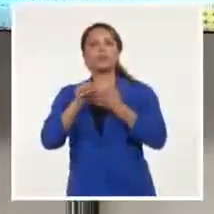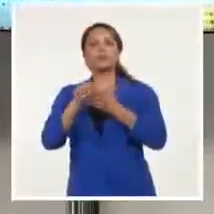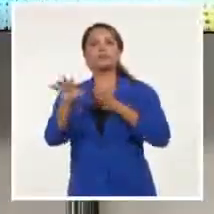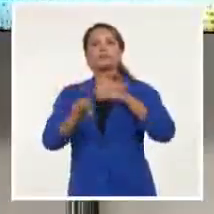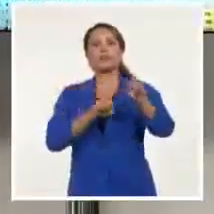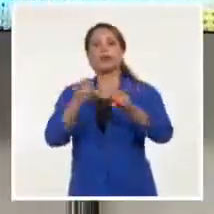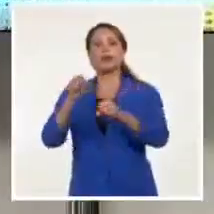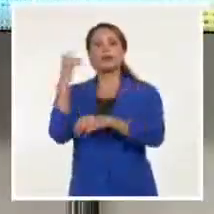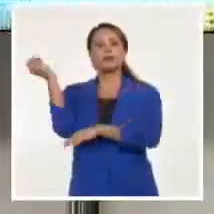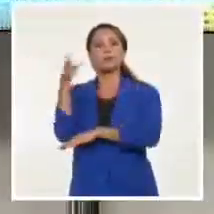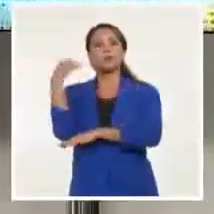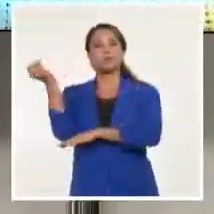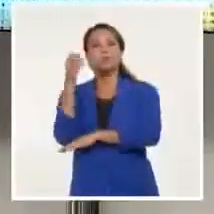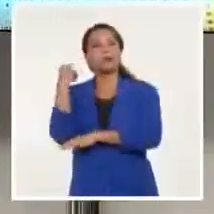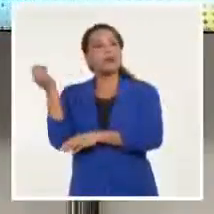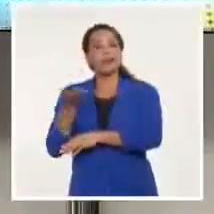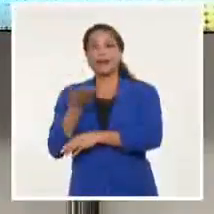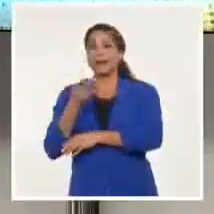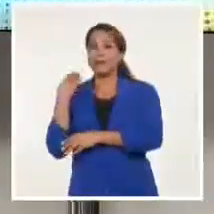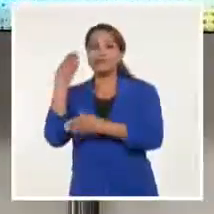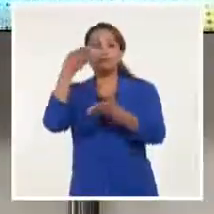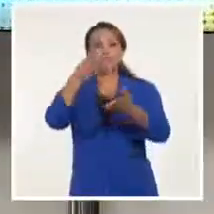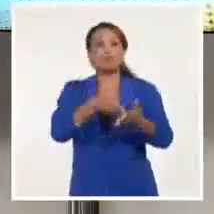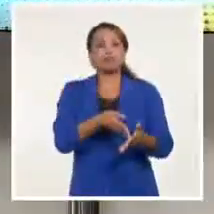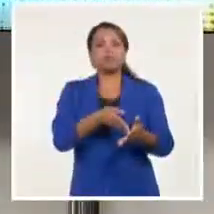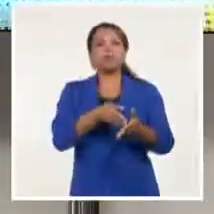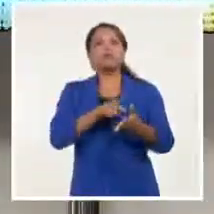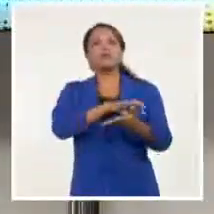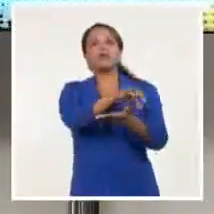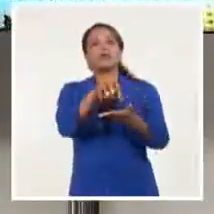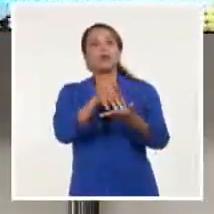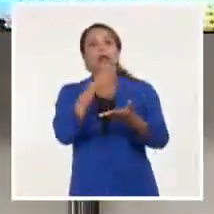y ambulancia han acudido de inmediato al escenario del atentado